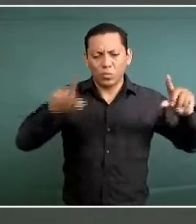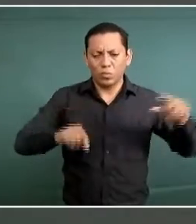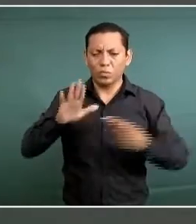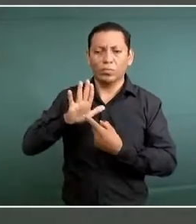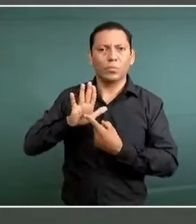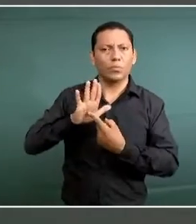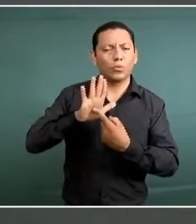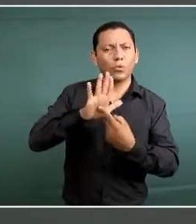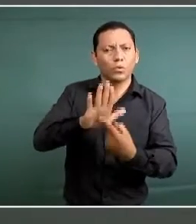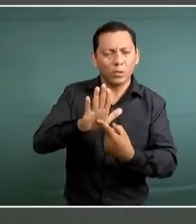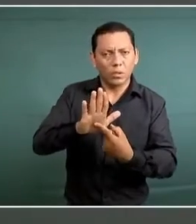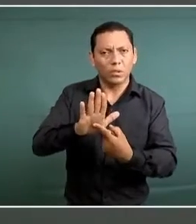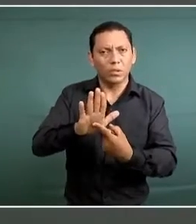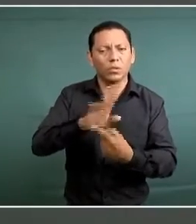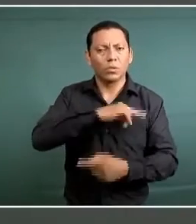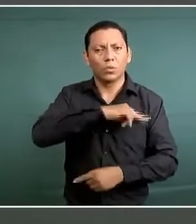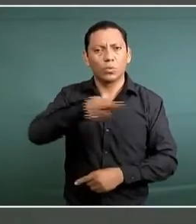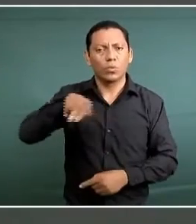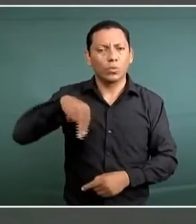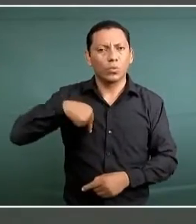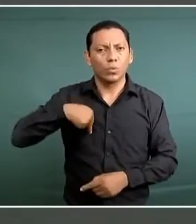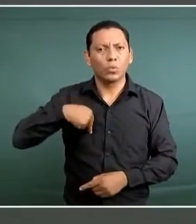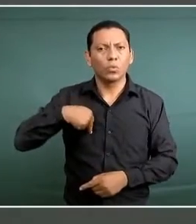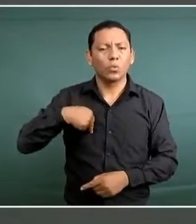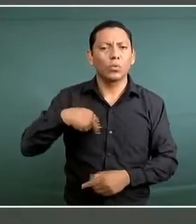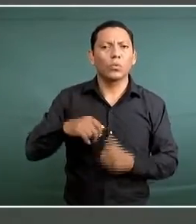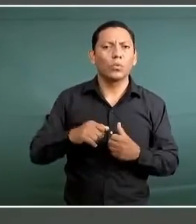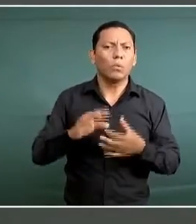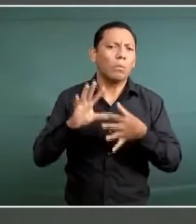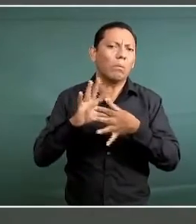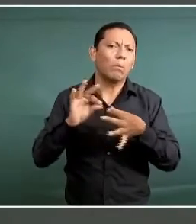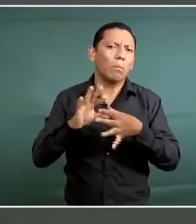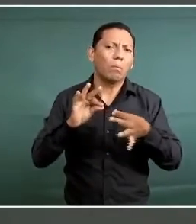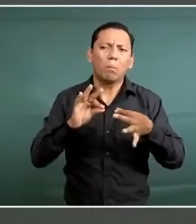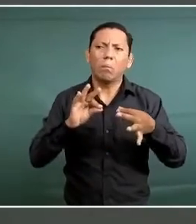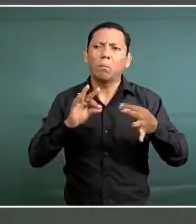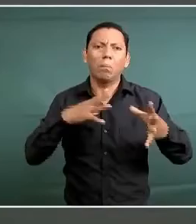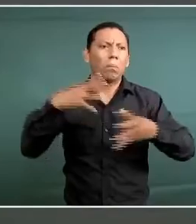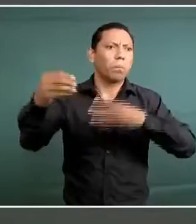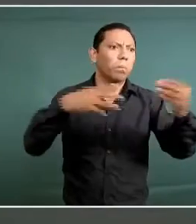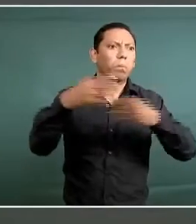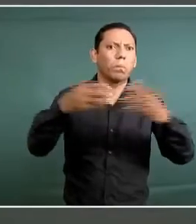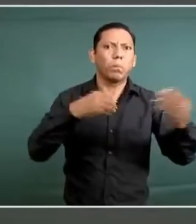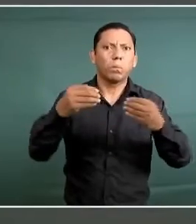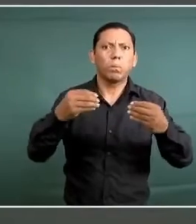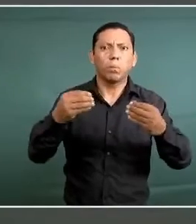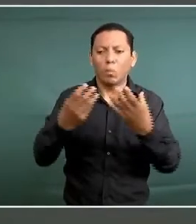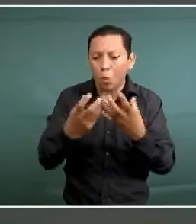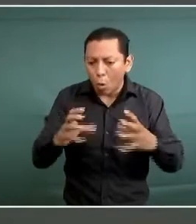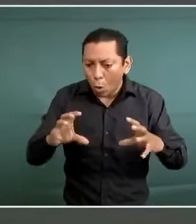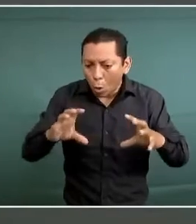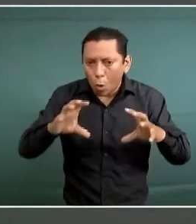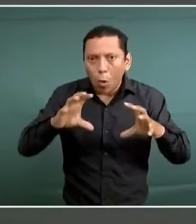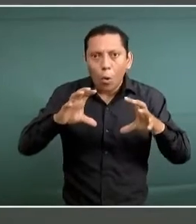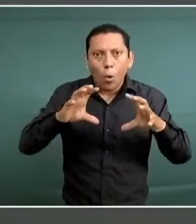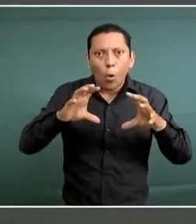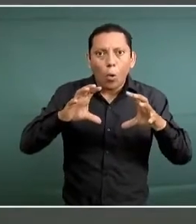no hablar de que se trata de una pandemia que afecta en todo el mundo